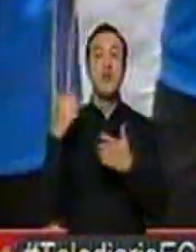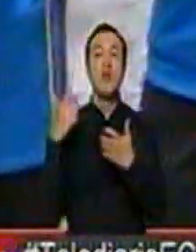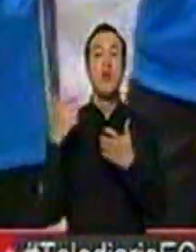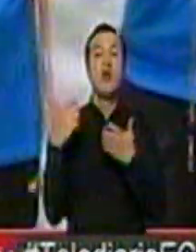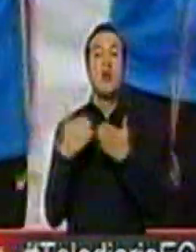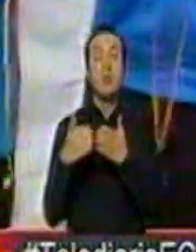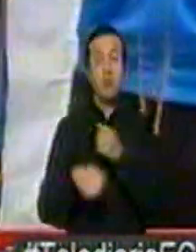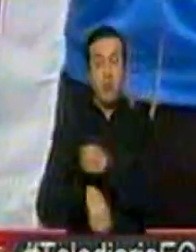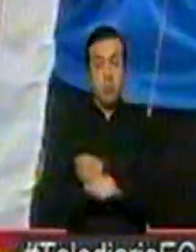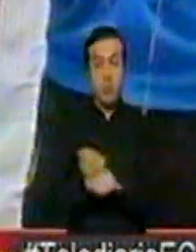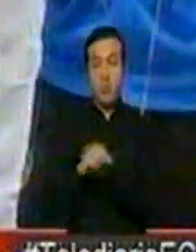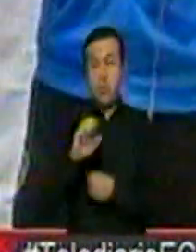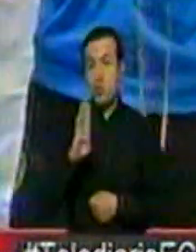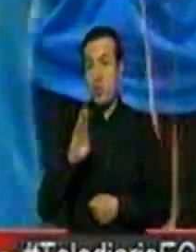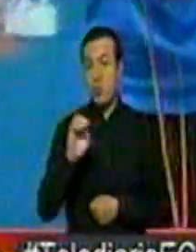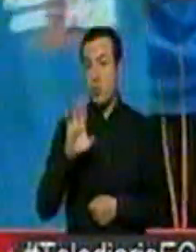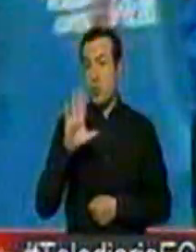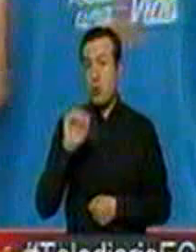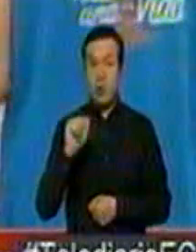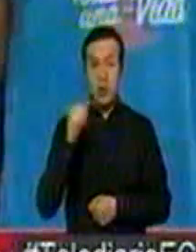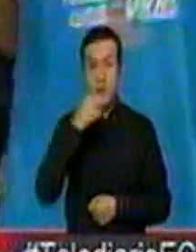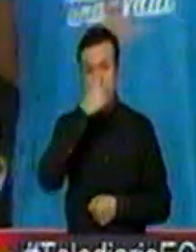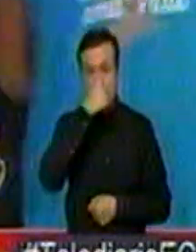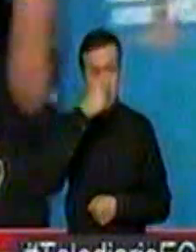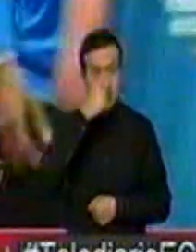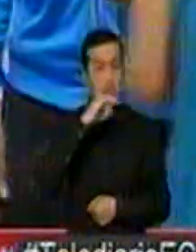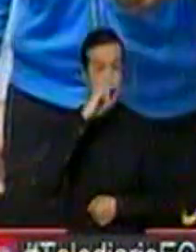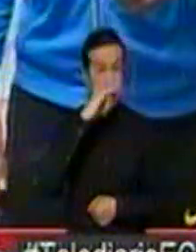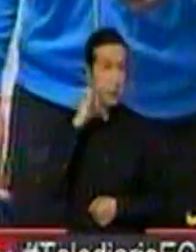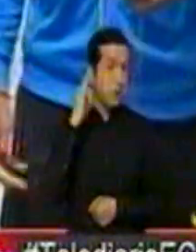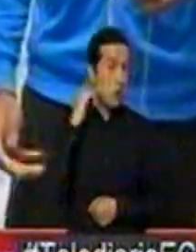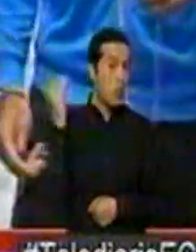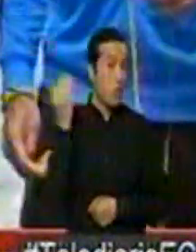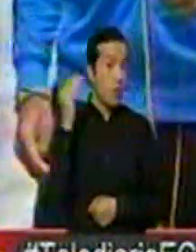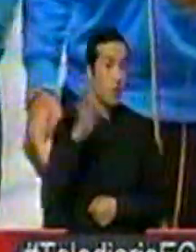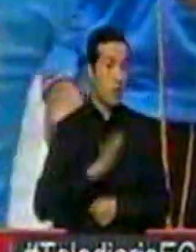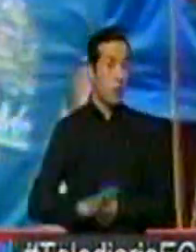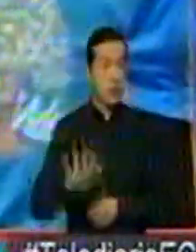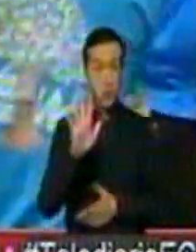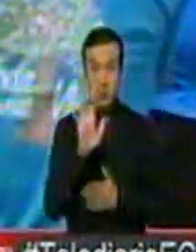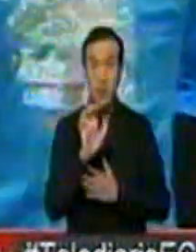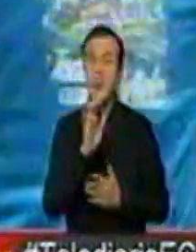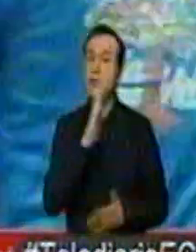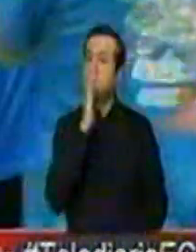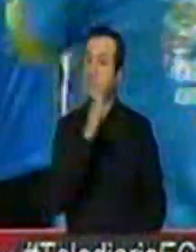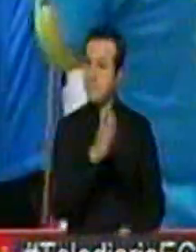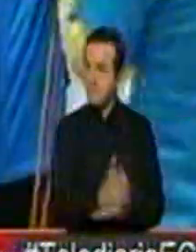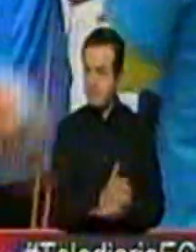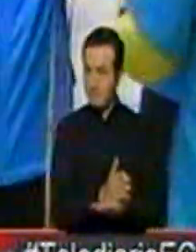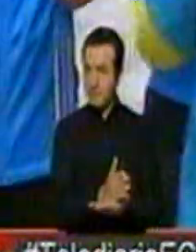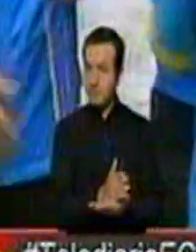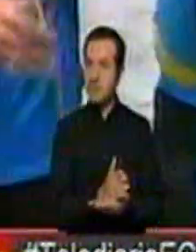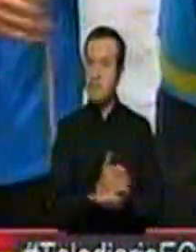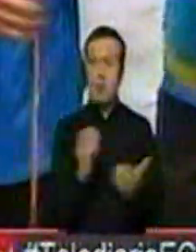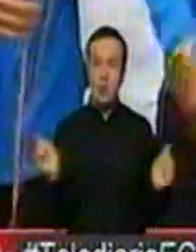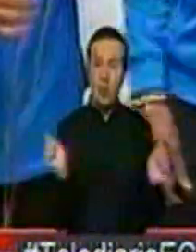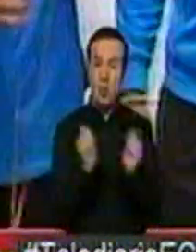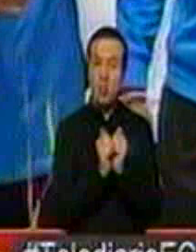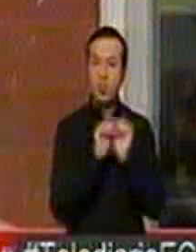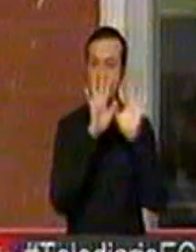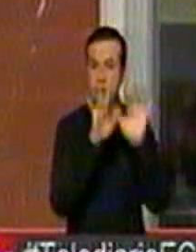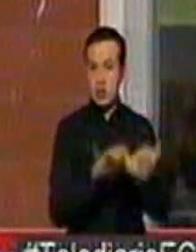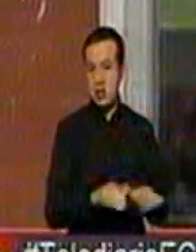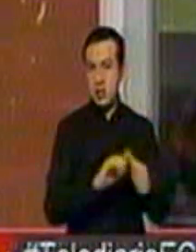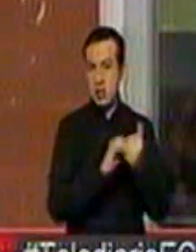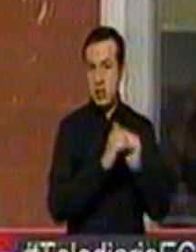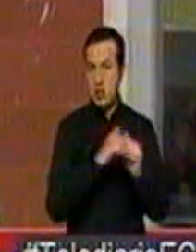los programas para erradicar el consumo de drogas en niños, jóvenes y adolescentes del país, en coordinación con la Secretaría del Deporte. Se